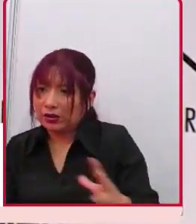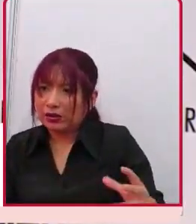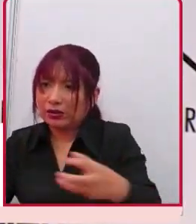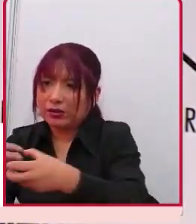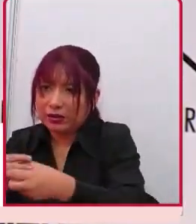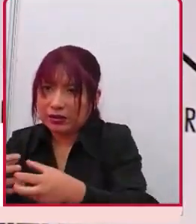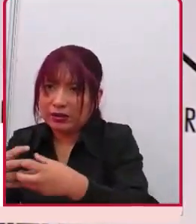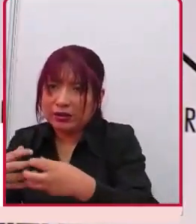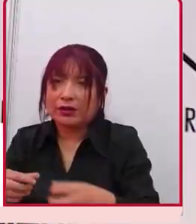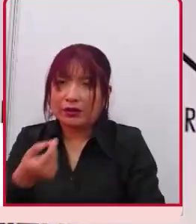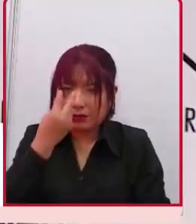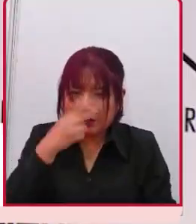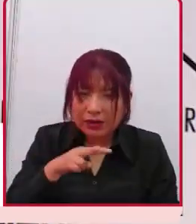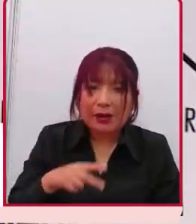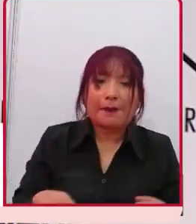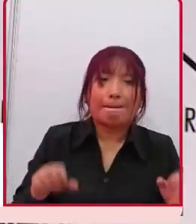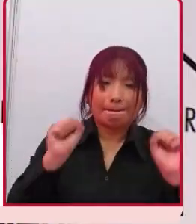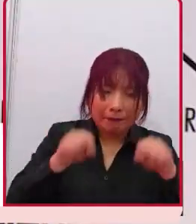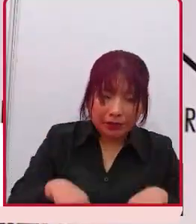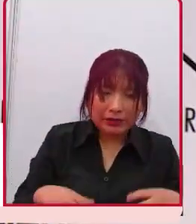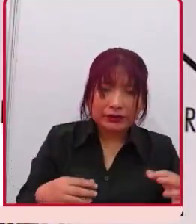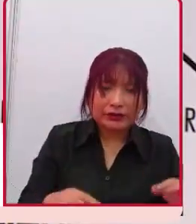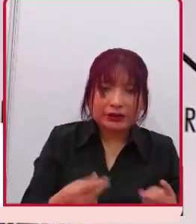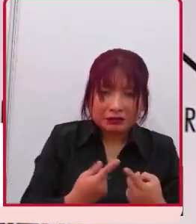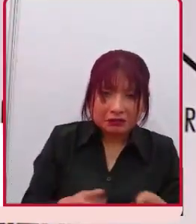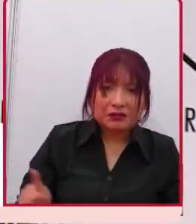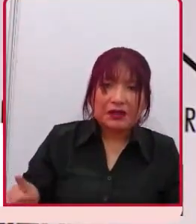una diferencia, pero en general